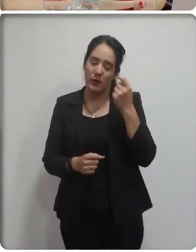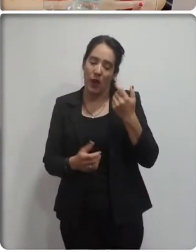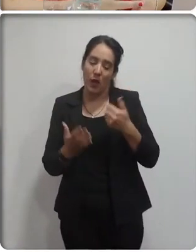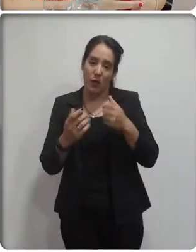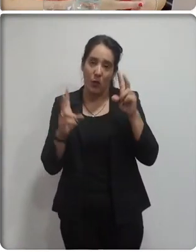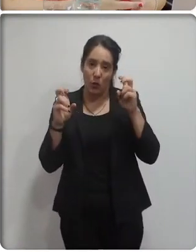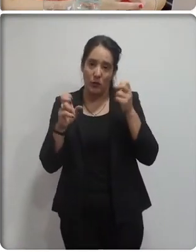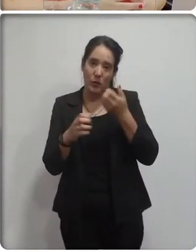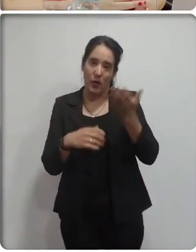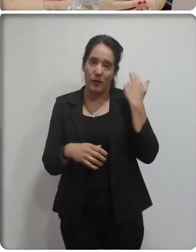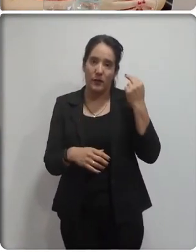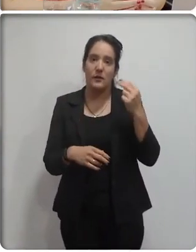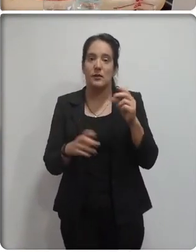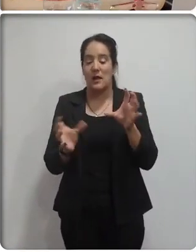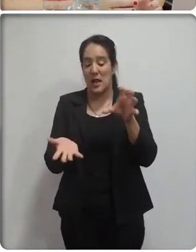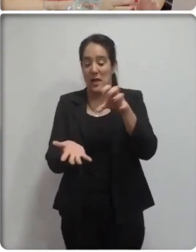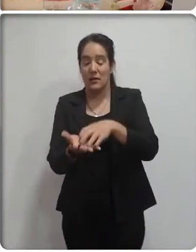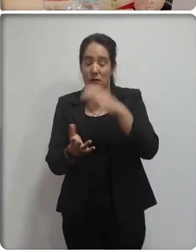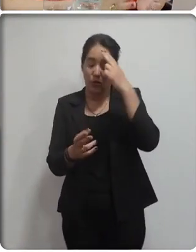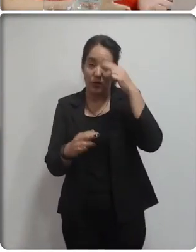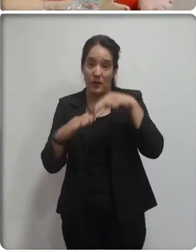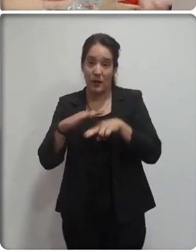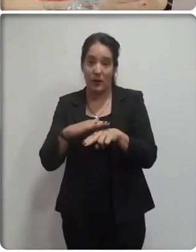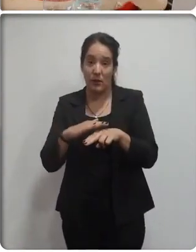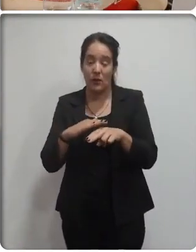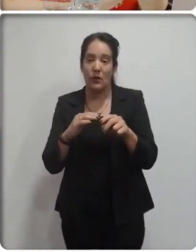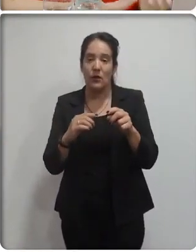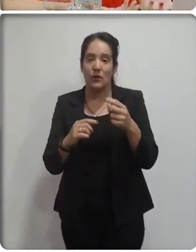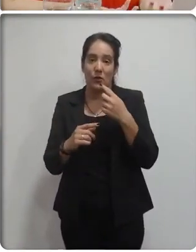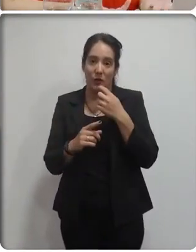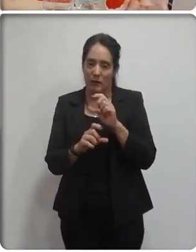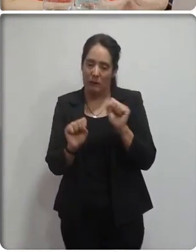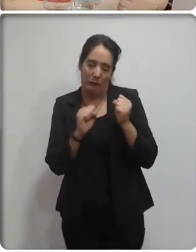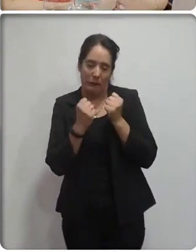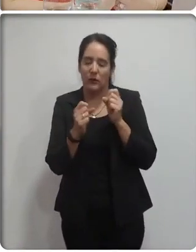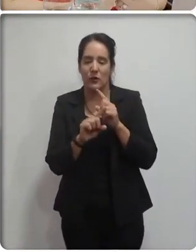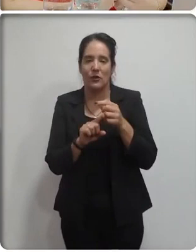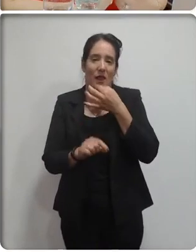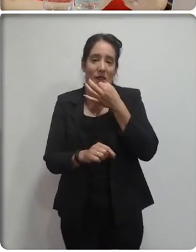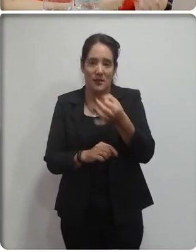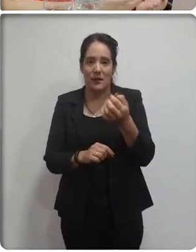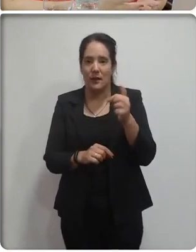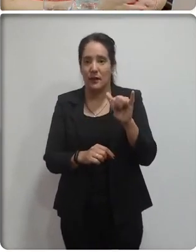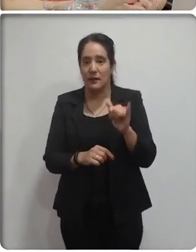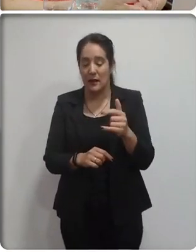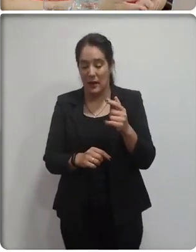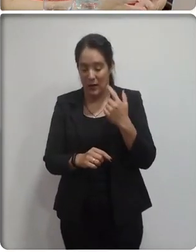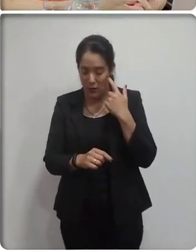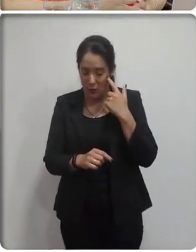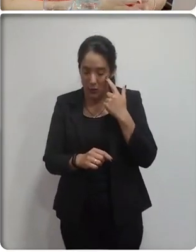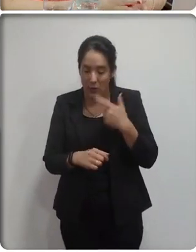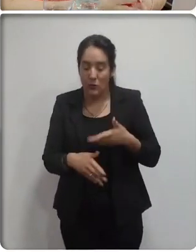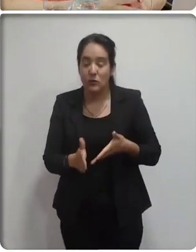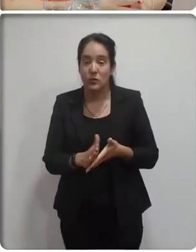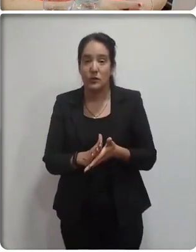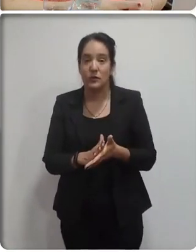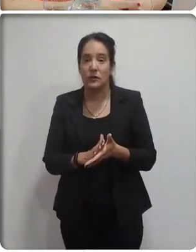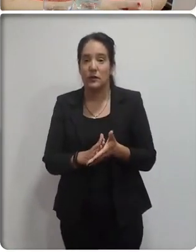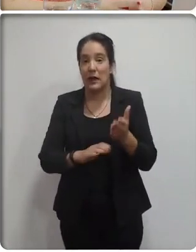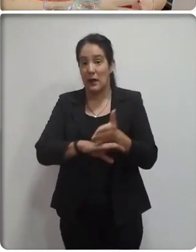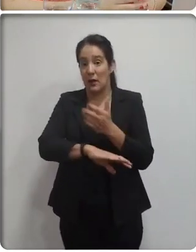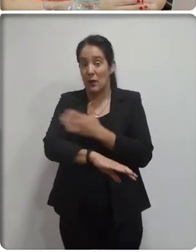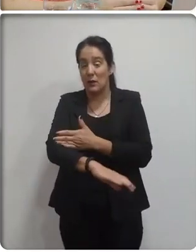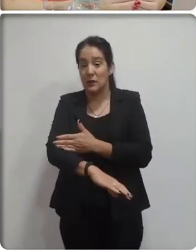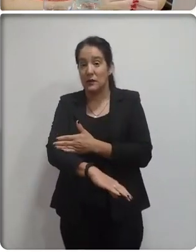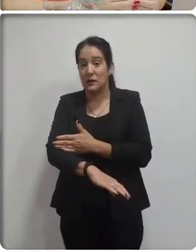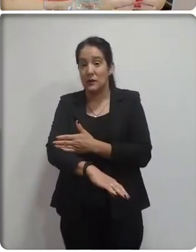en la unidad de internación. Lo que yo les quiero transmitir para que no se pongan nerviosos es que la conclusión a la que llega el IEX es